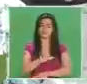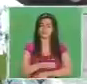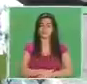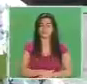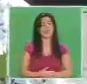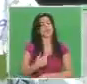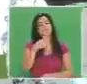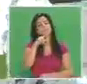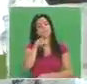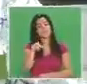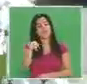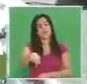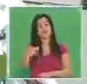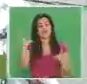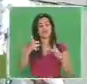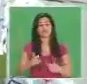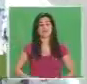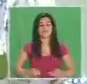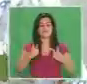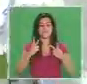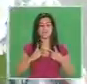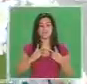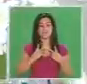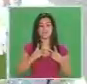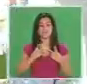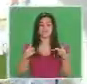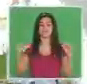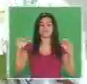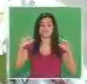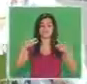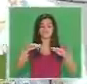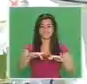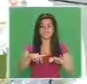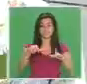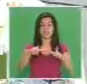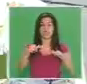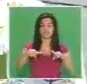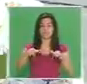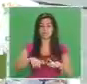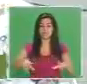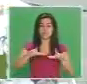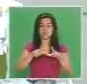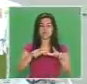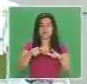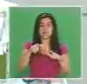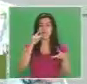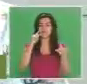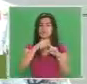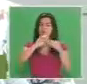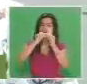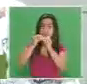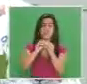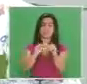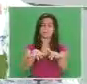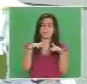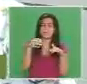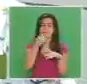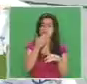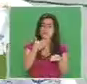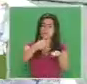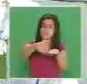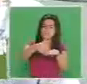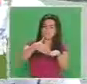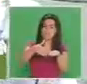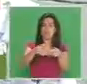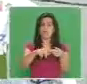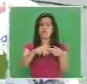Medios Públicos, en este caso Vive Televisión, se ha concentrado junto a gran cantidad de venezolanos y venezolanas para colaborar en lo que son los brocales, las